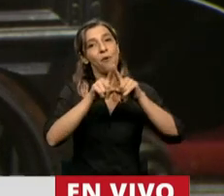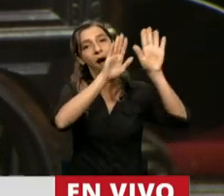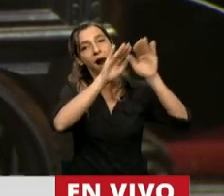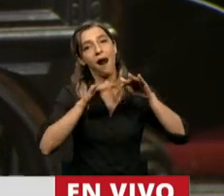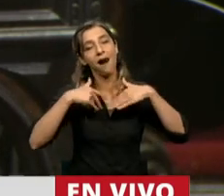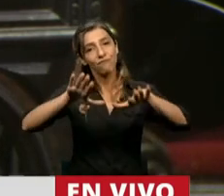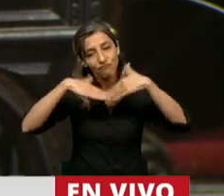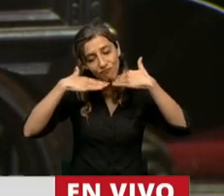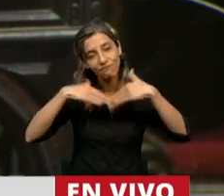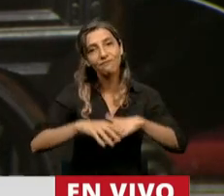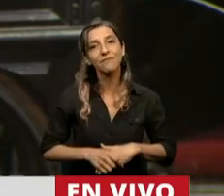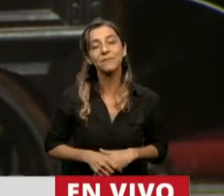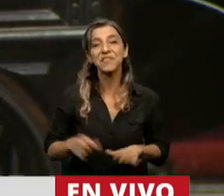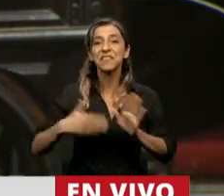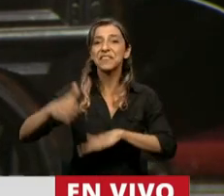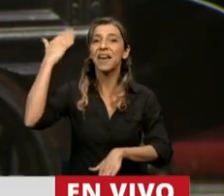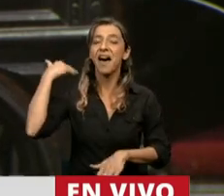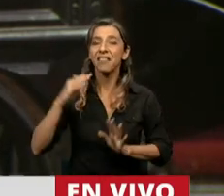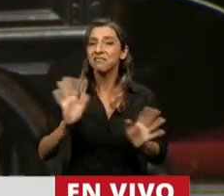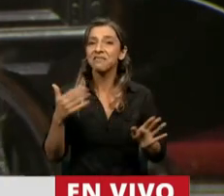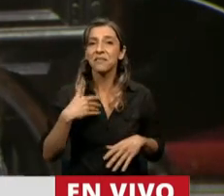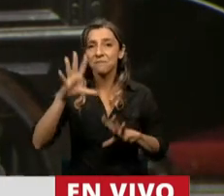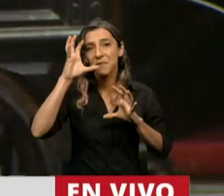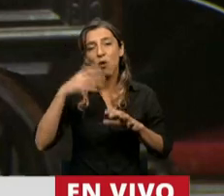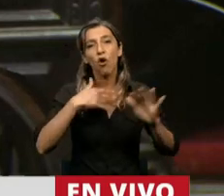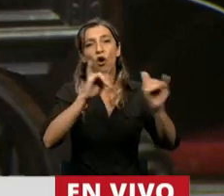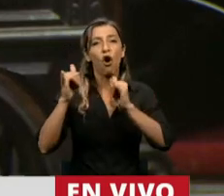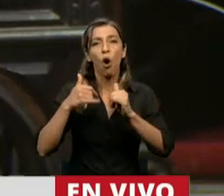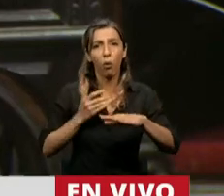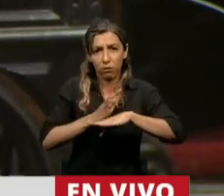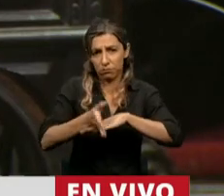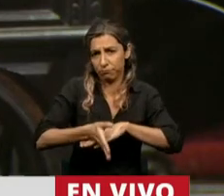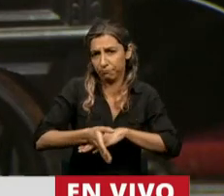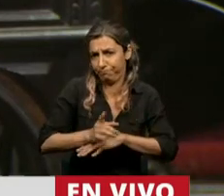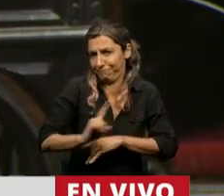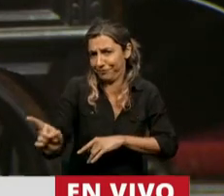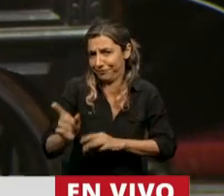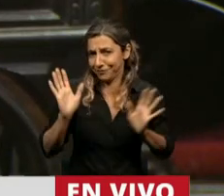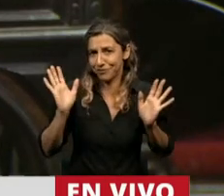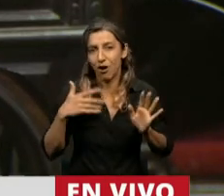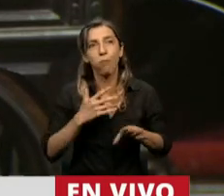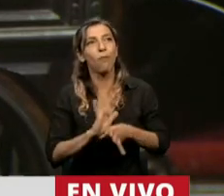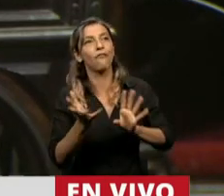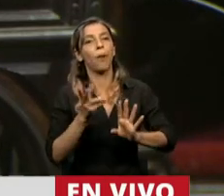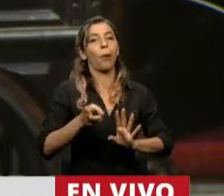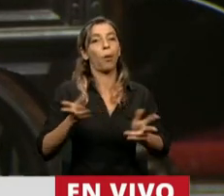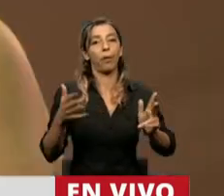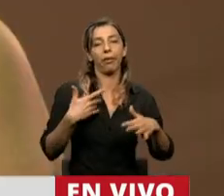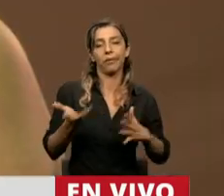no permitían a los pibes habitar con sus ideas, con su energía, estos balcones.